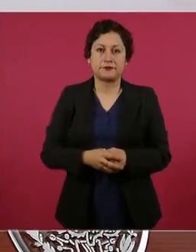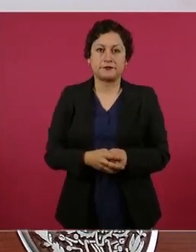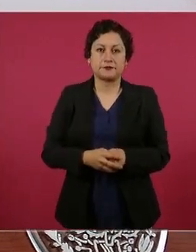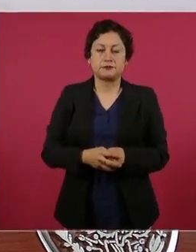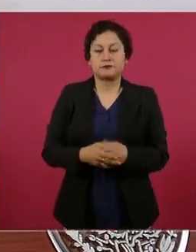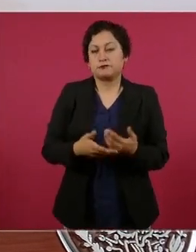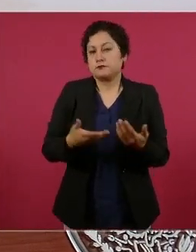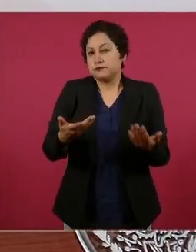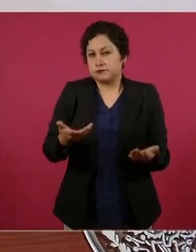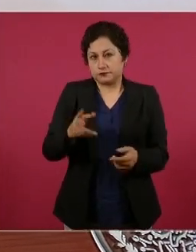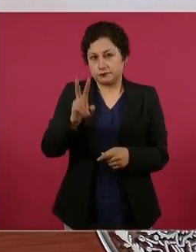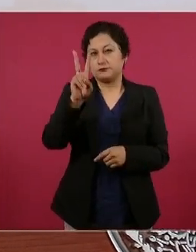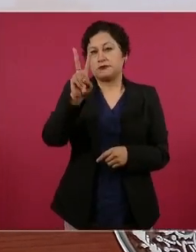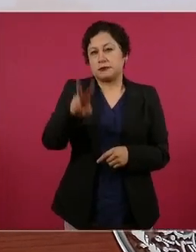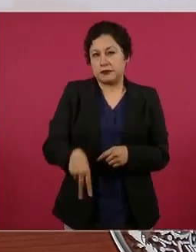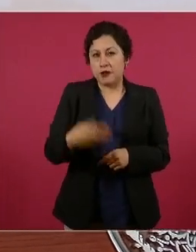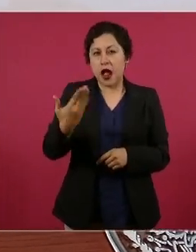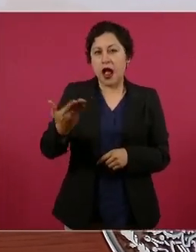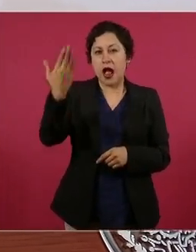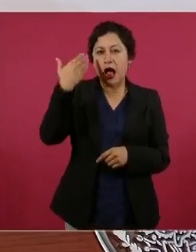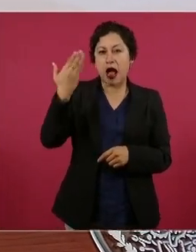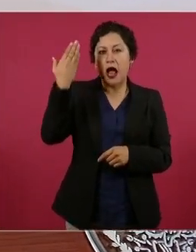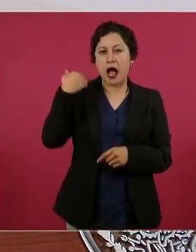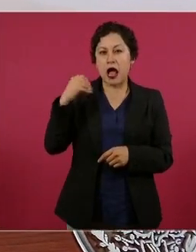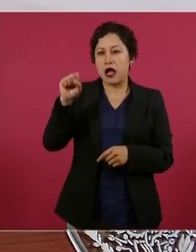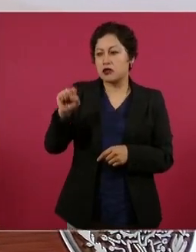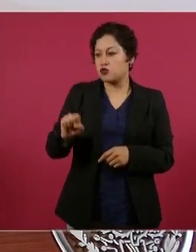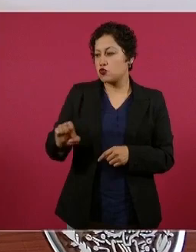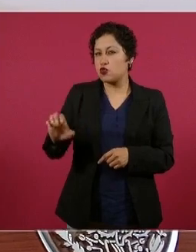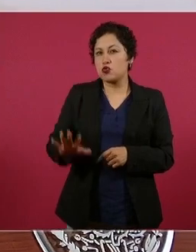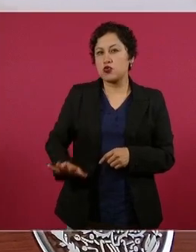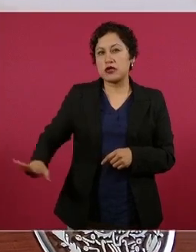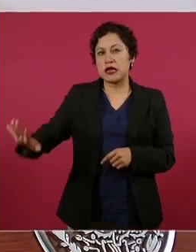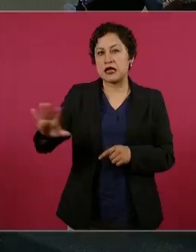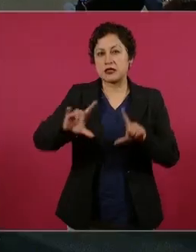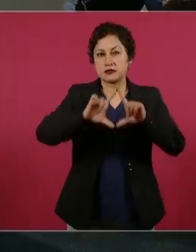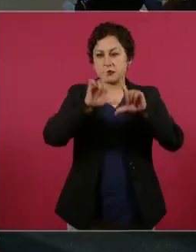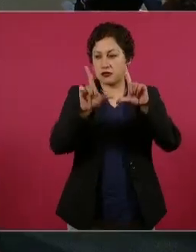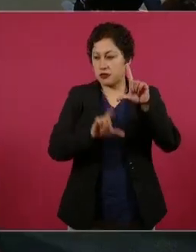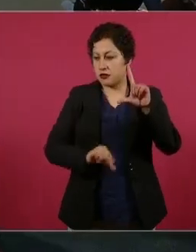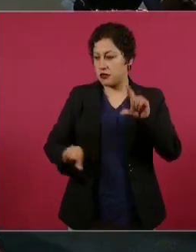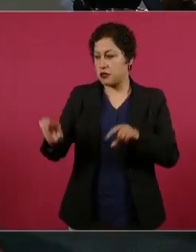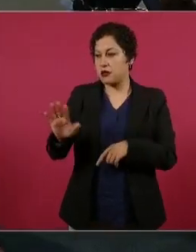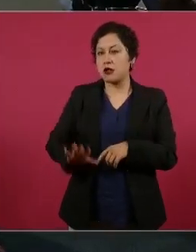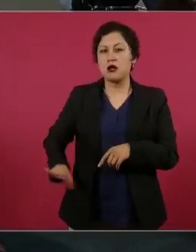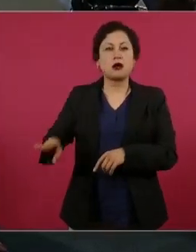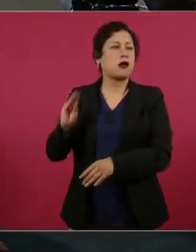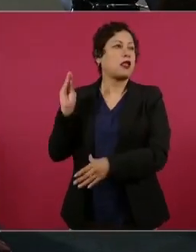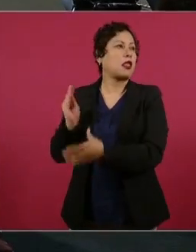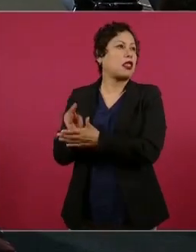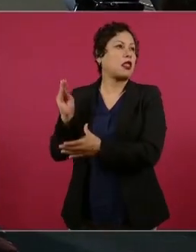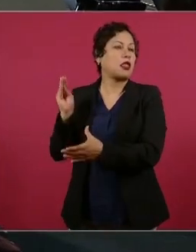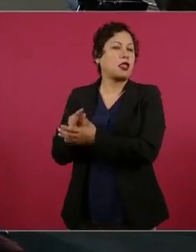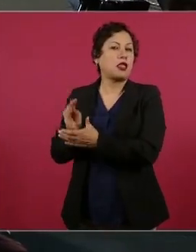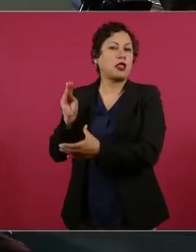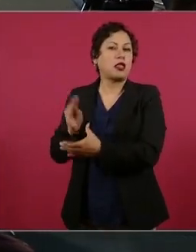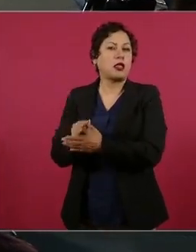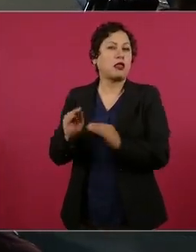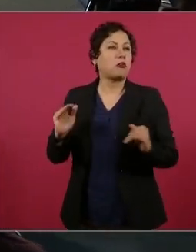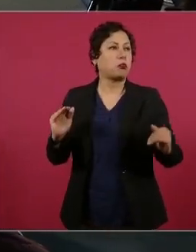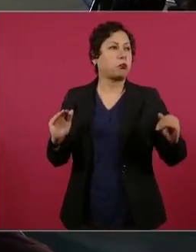el sureste se había quedado rezagado y es una región que ha aportado